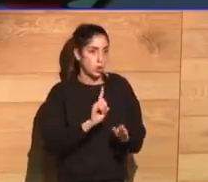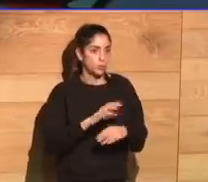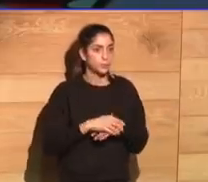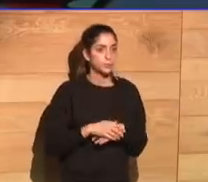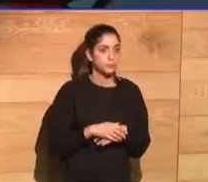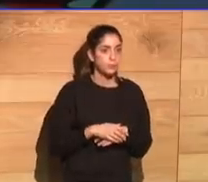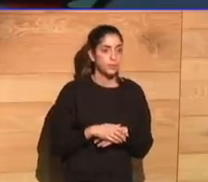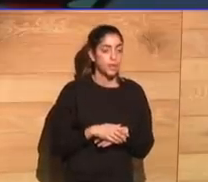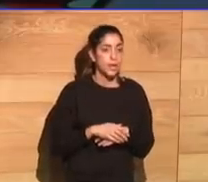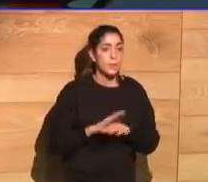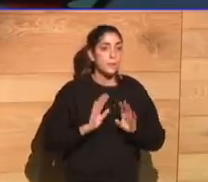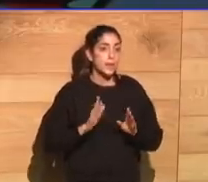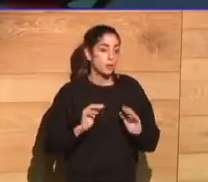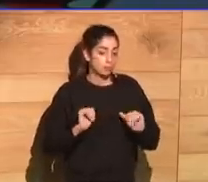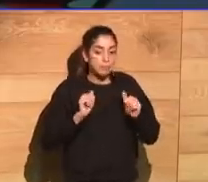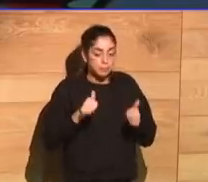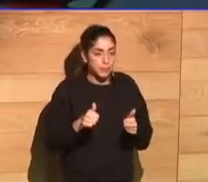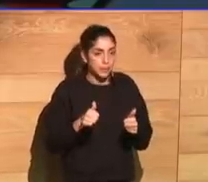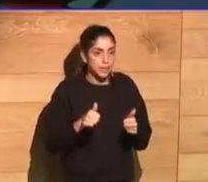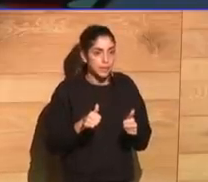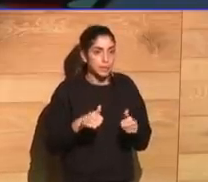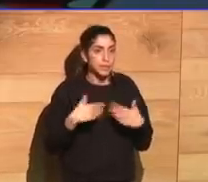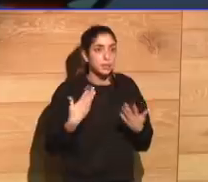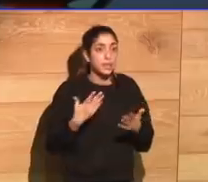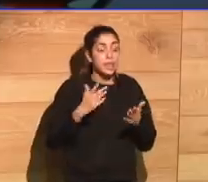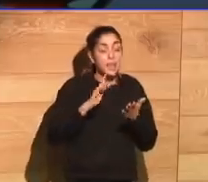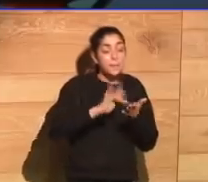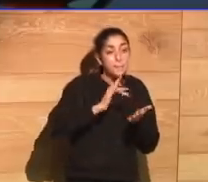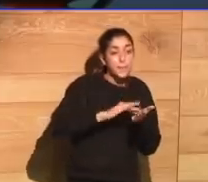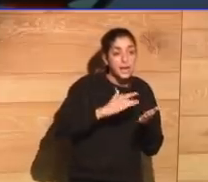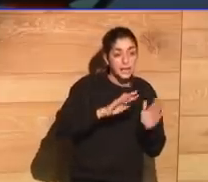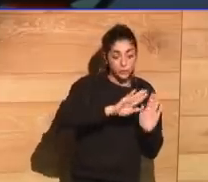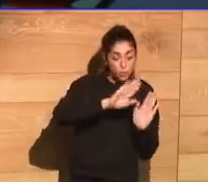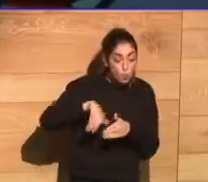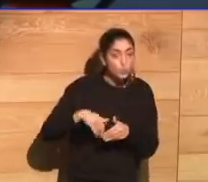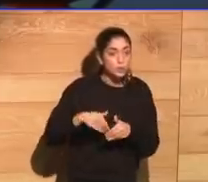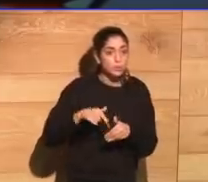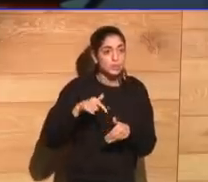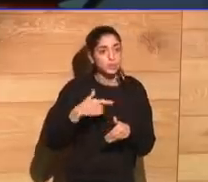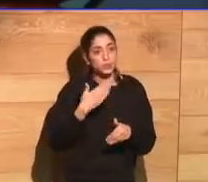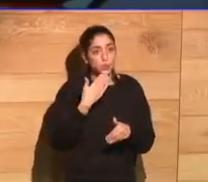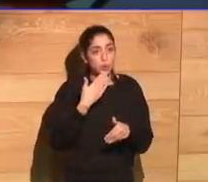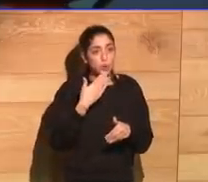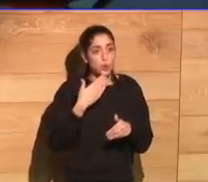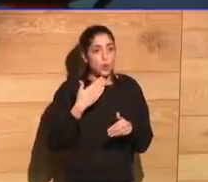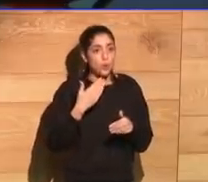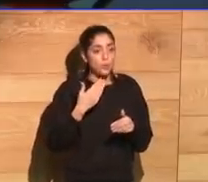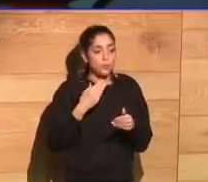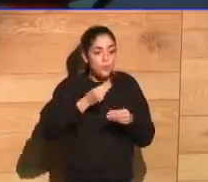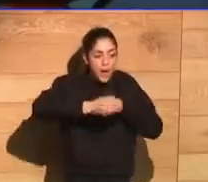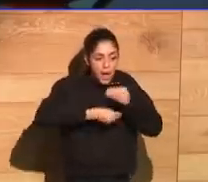Y efectivamente todo esto lo pone en marcha. Claro, la reescritura de las 500 páginas no tiene tanto que ver con si es bueno lo que hizo Pucho o no es bueno lo que hizo Pucho, sino